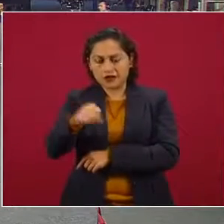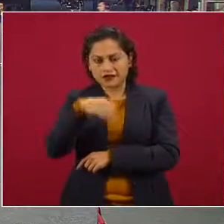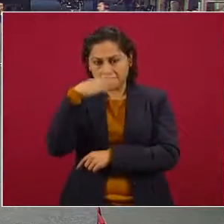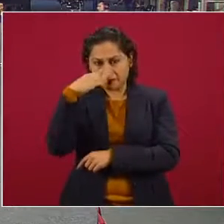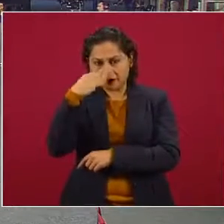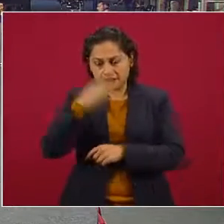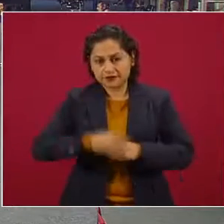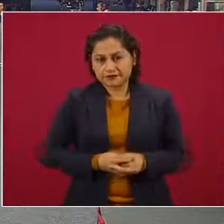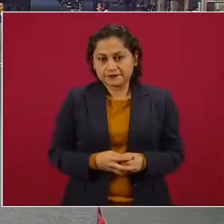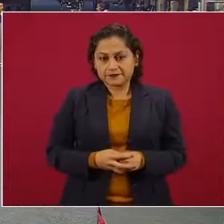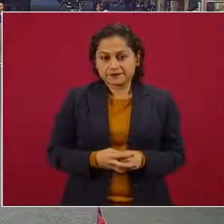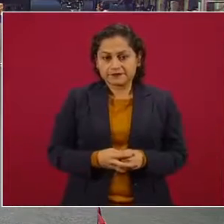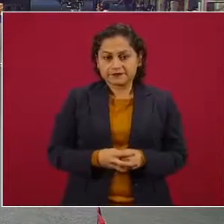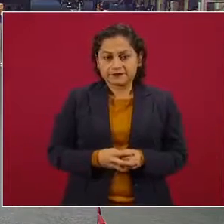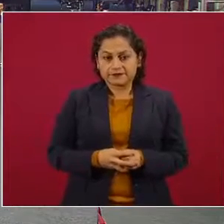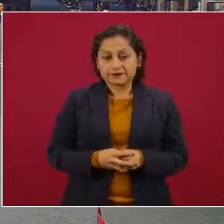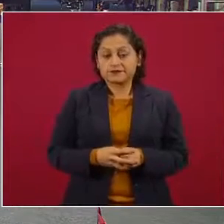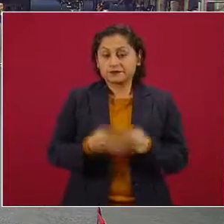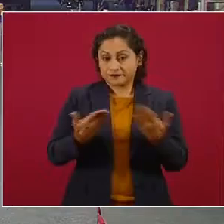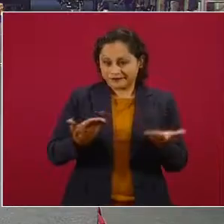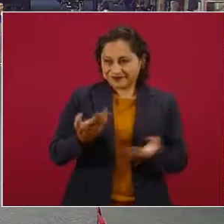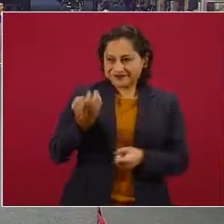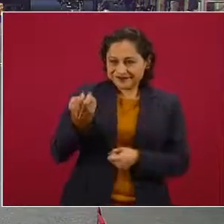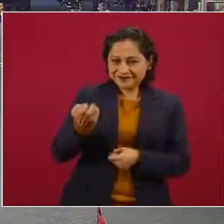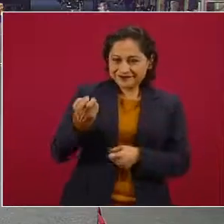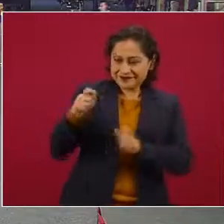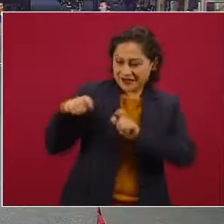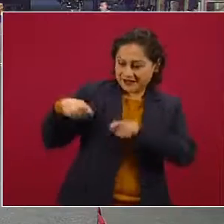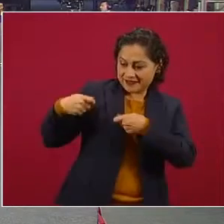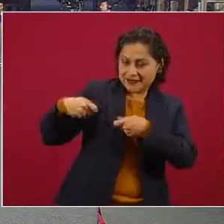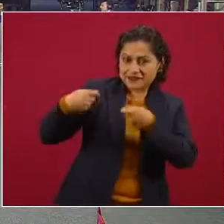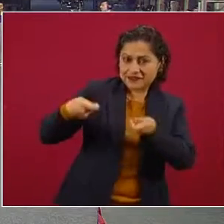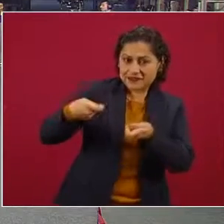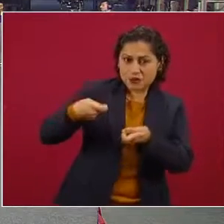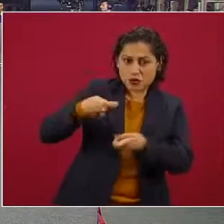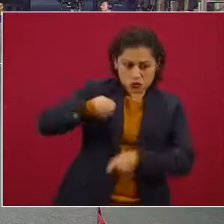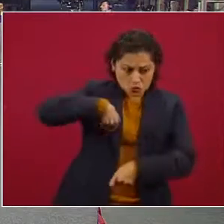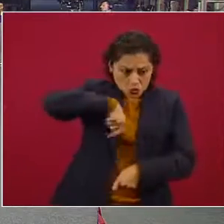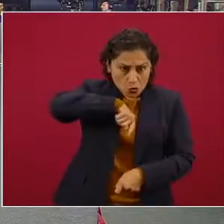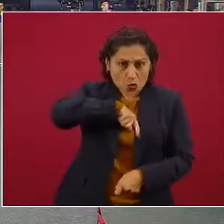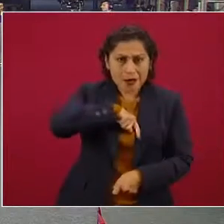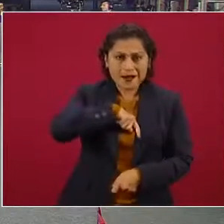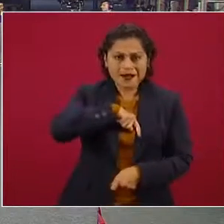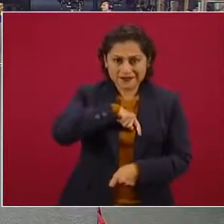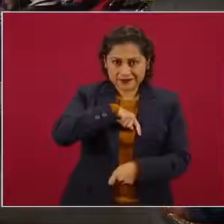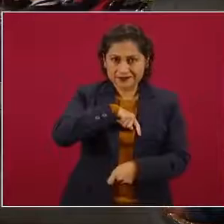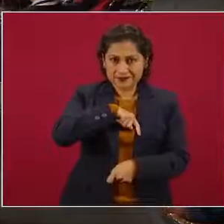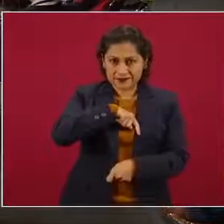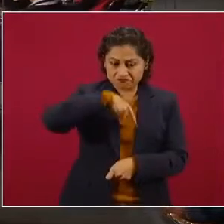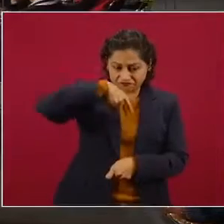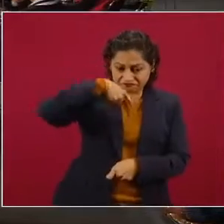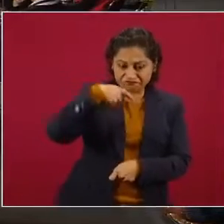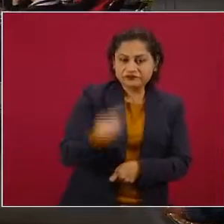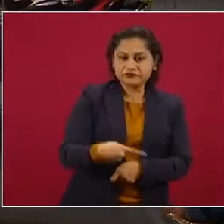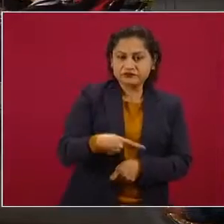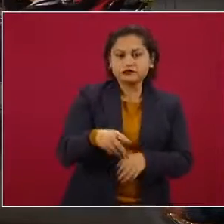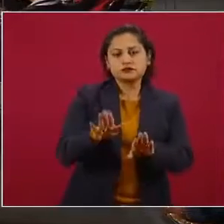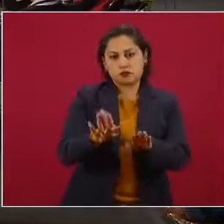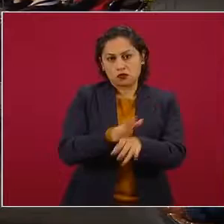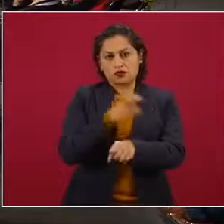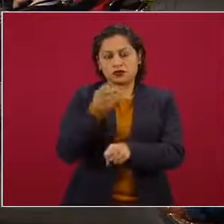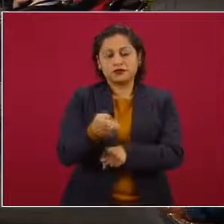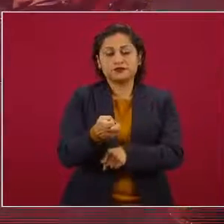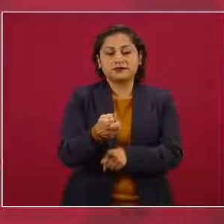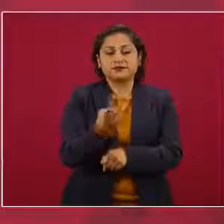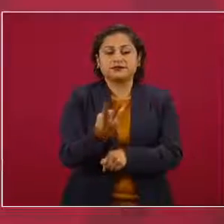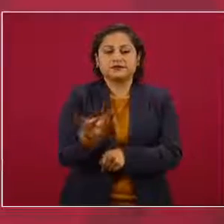Entonces, esa es una tradición nuestra. Entonces, van a ser tres días, mañana,